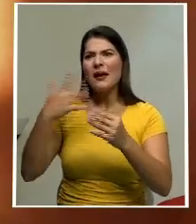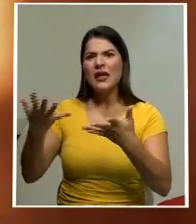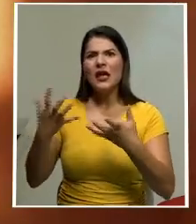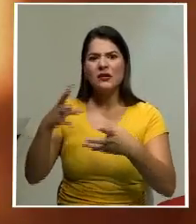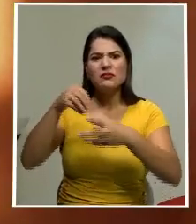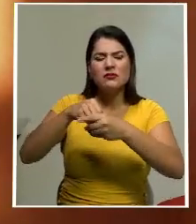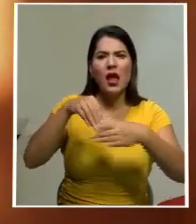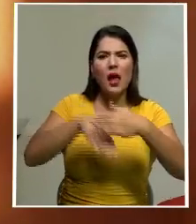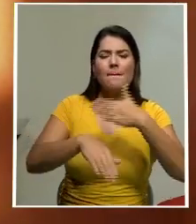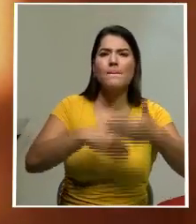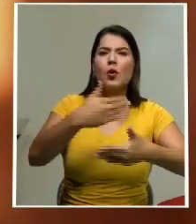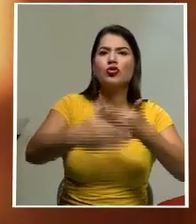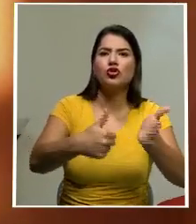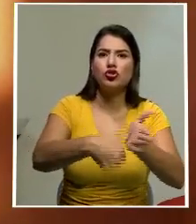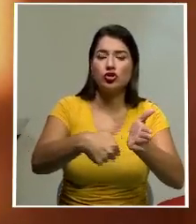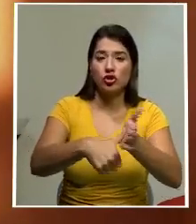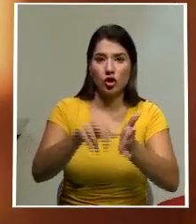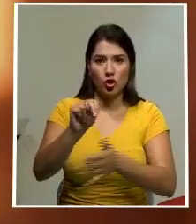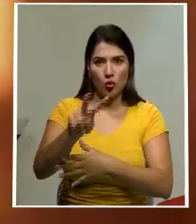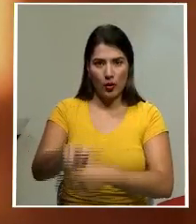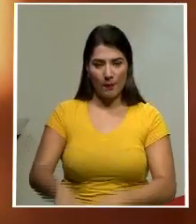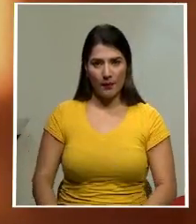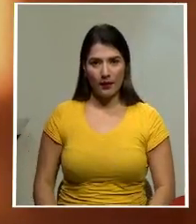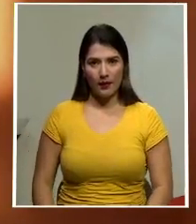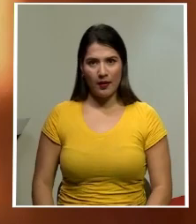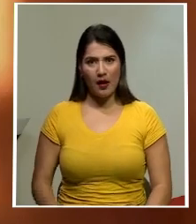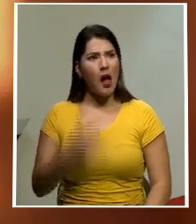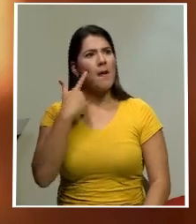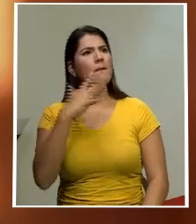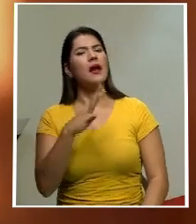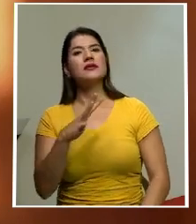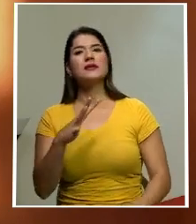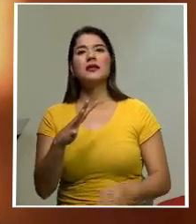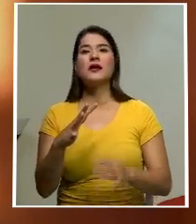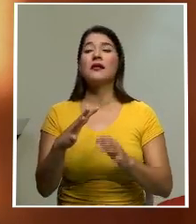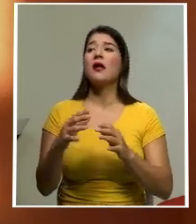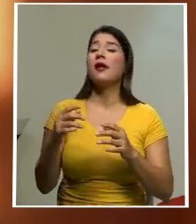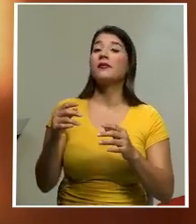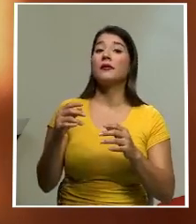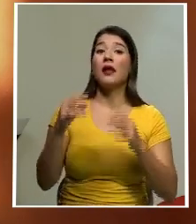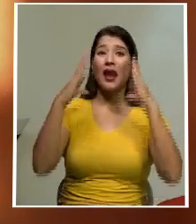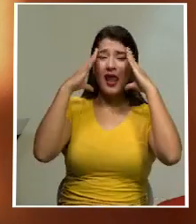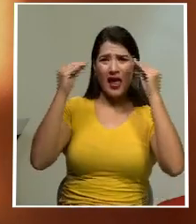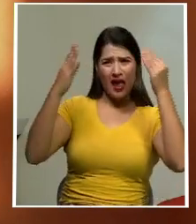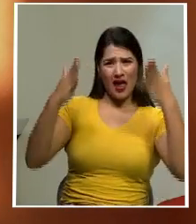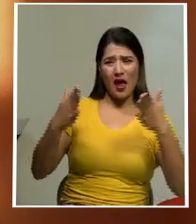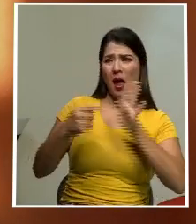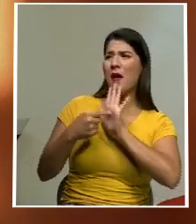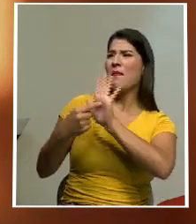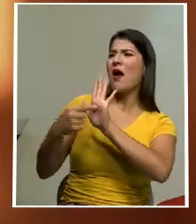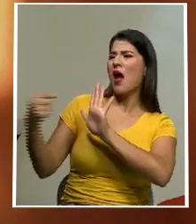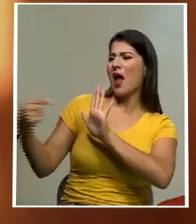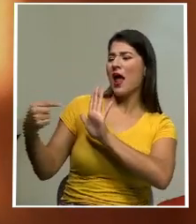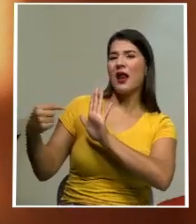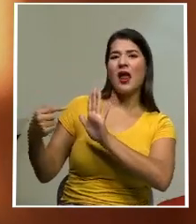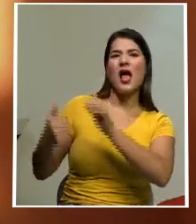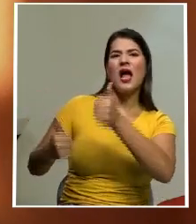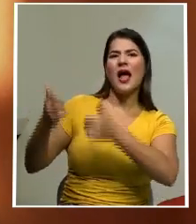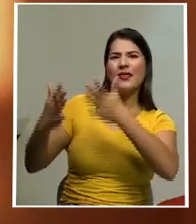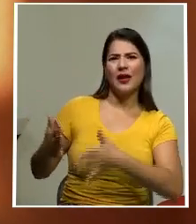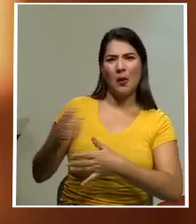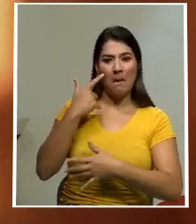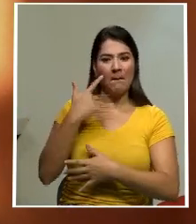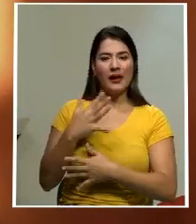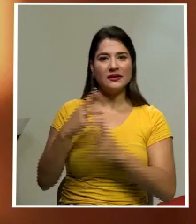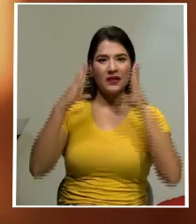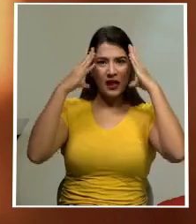Yankee anda de arriba para abajo, vendiendo a su candidato, como que él fuera nicaragüense. Él no es